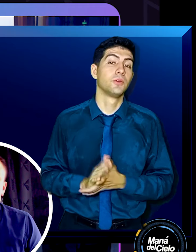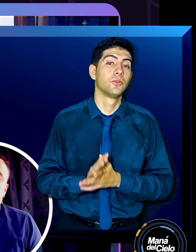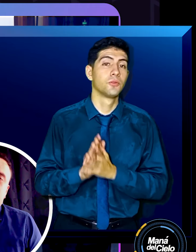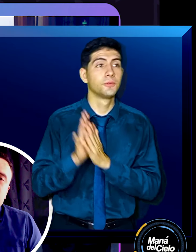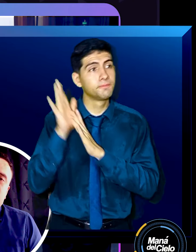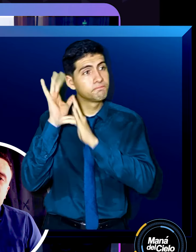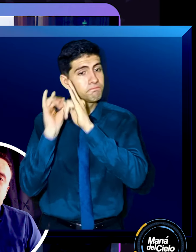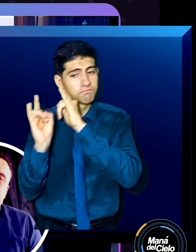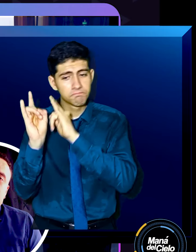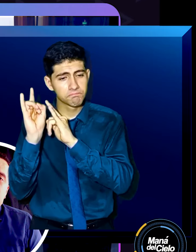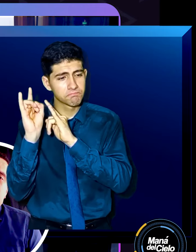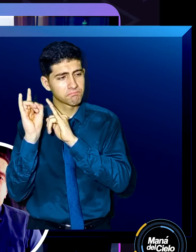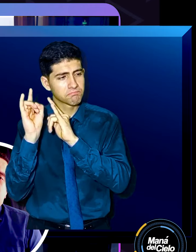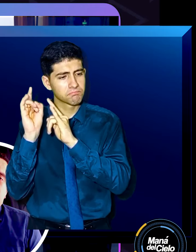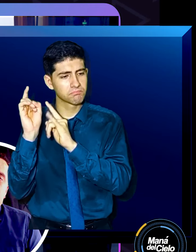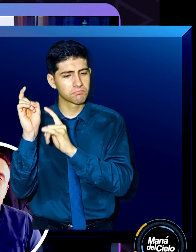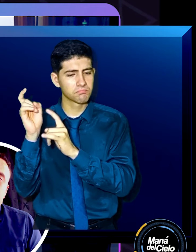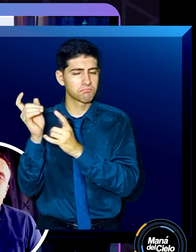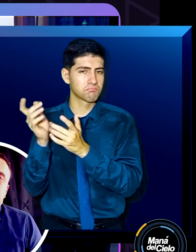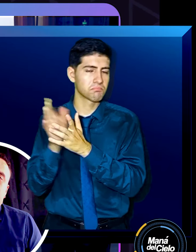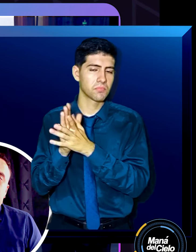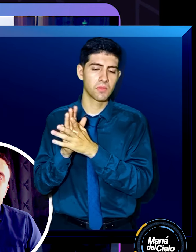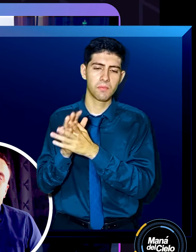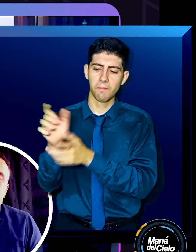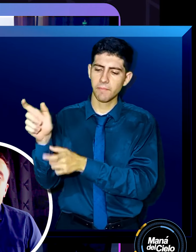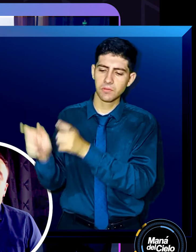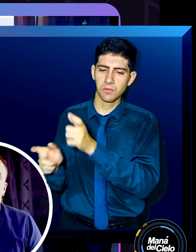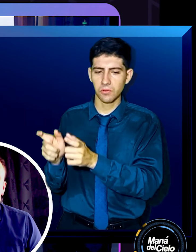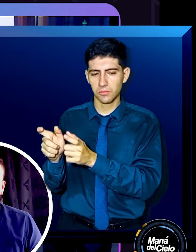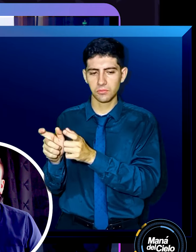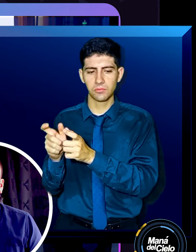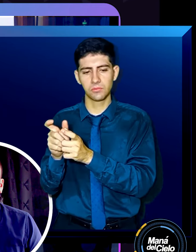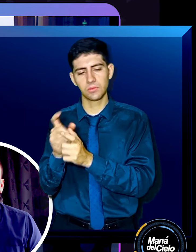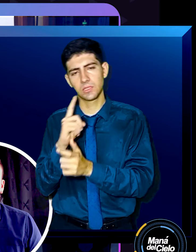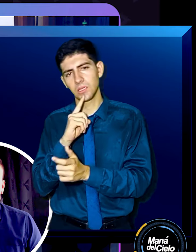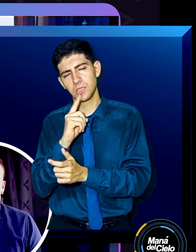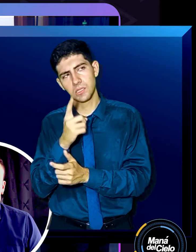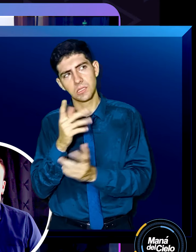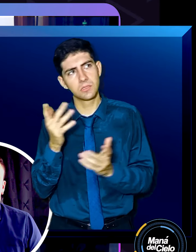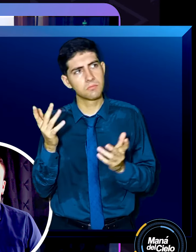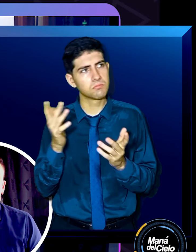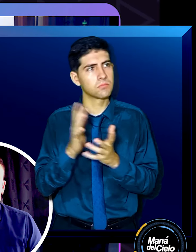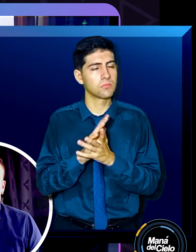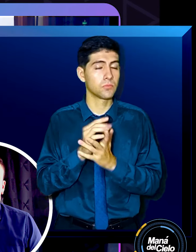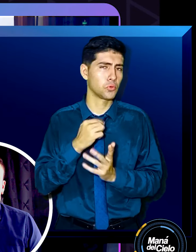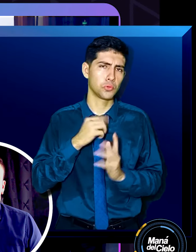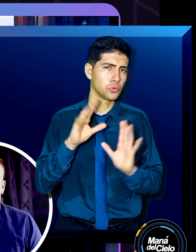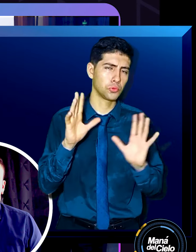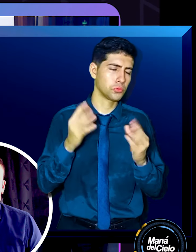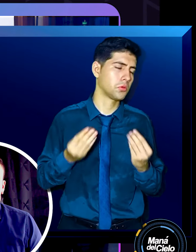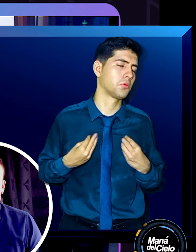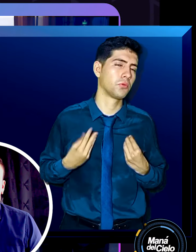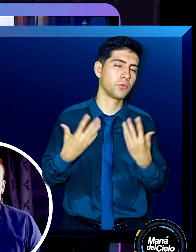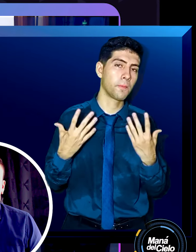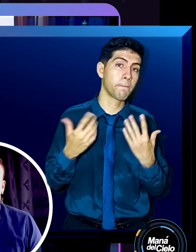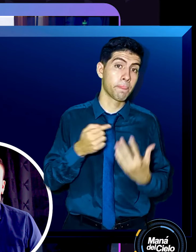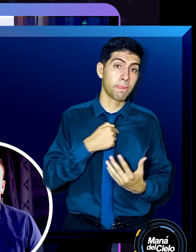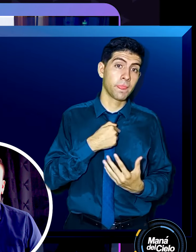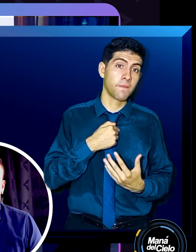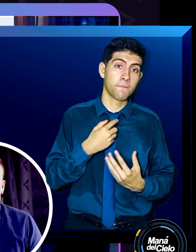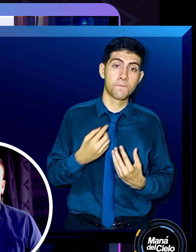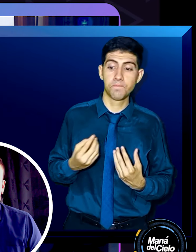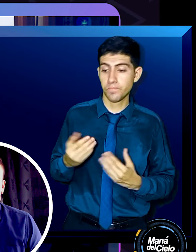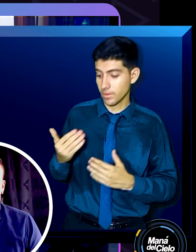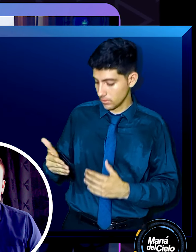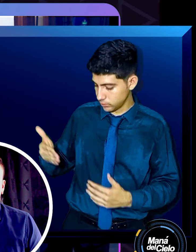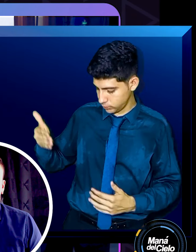personas que yo no he vivido. yo crecí en la iglesia. Me bauticé